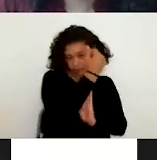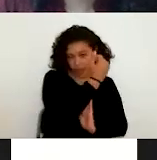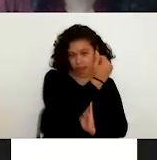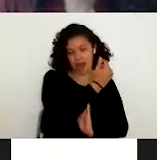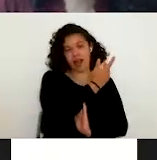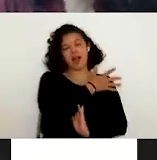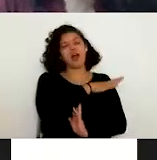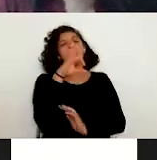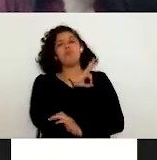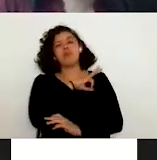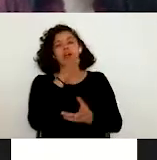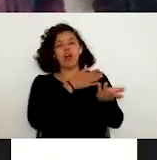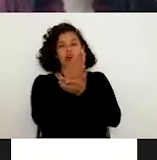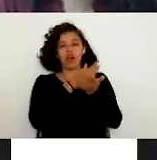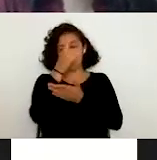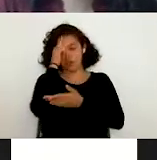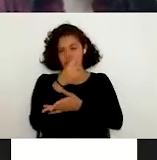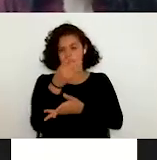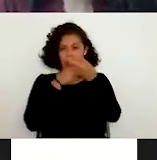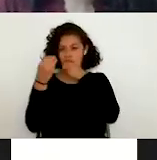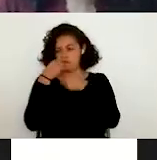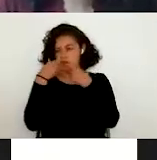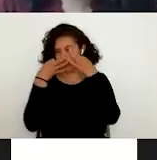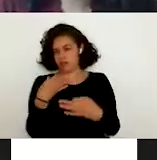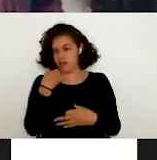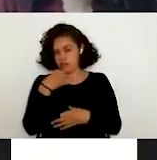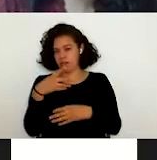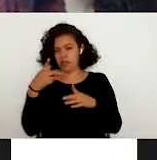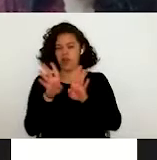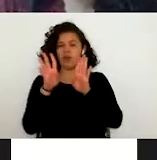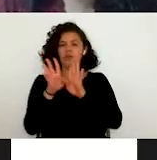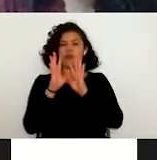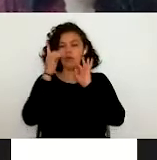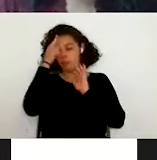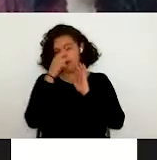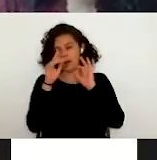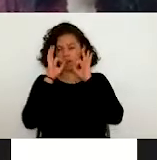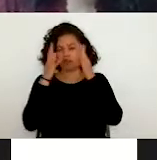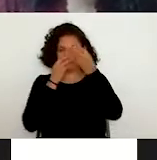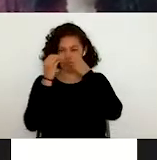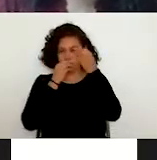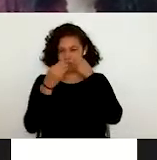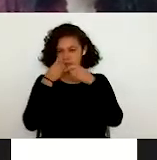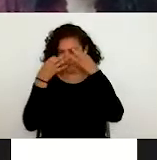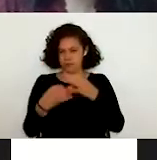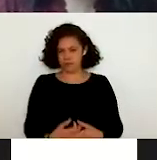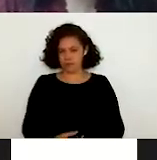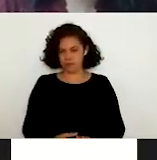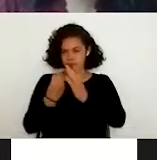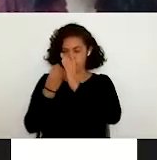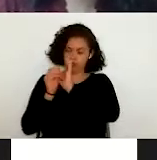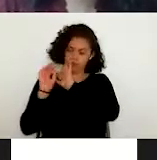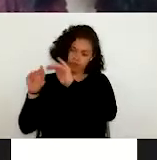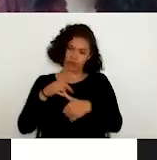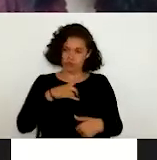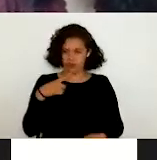acceso a una nutrición adecuada mediante cursos de alimentación, ¿no? Entonces, usualmente estos 3 elementos